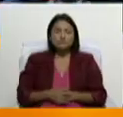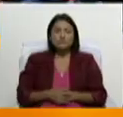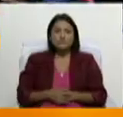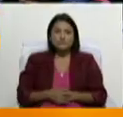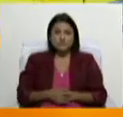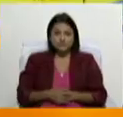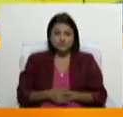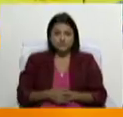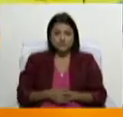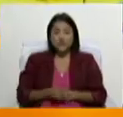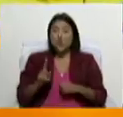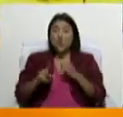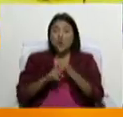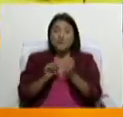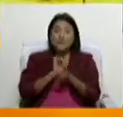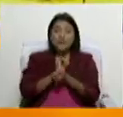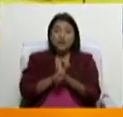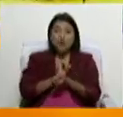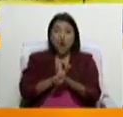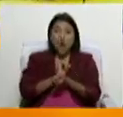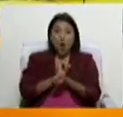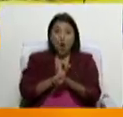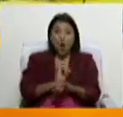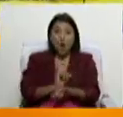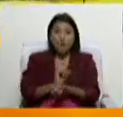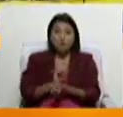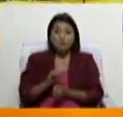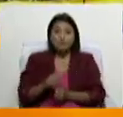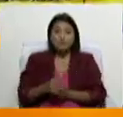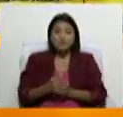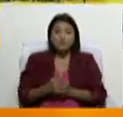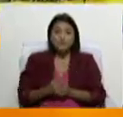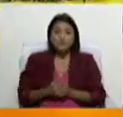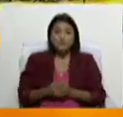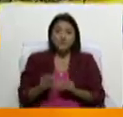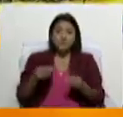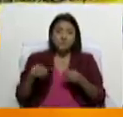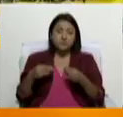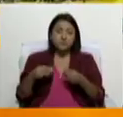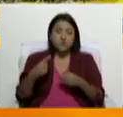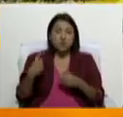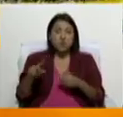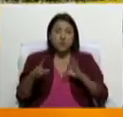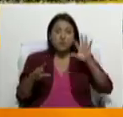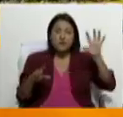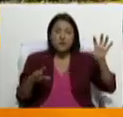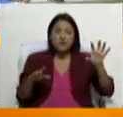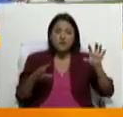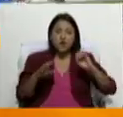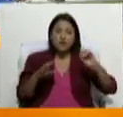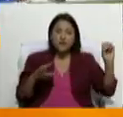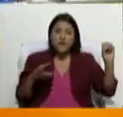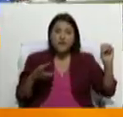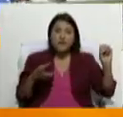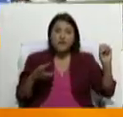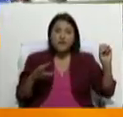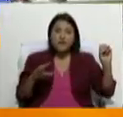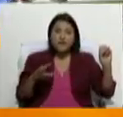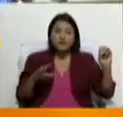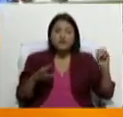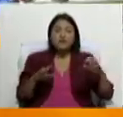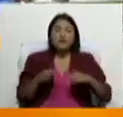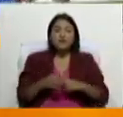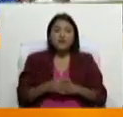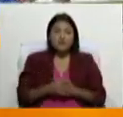una gran prisión y allí la doble moral de los pueblos de Occidente, la doble moral de los gobiernos de